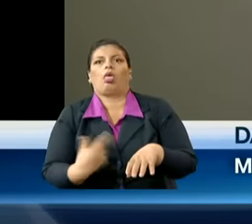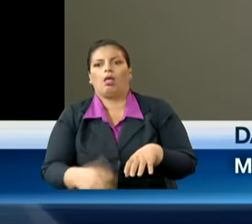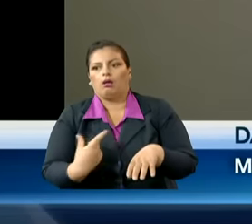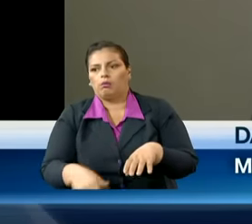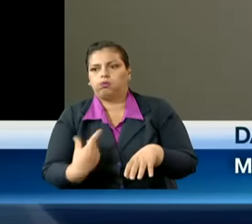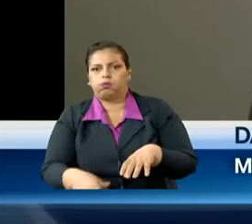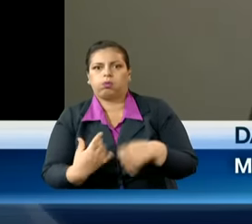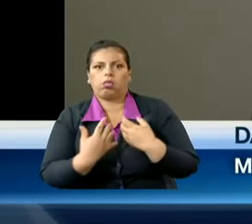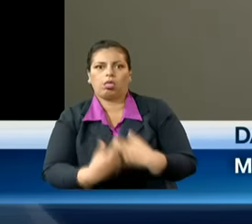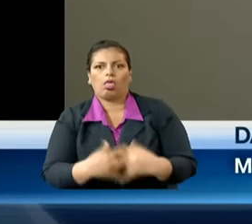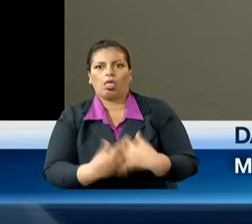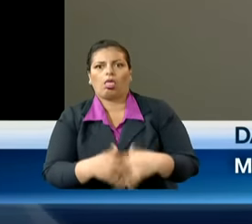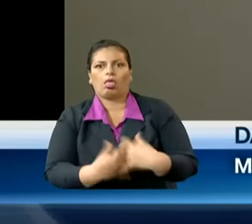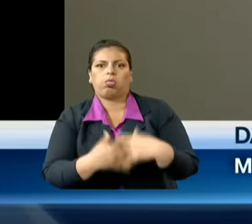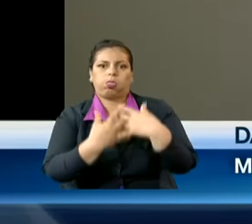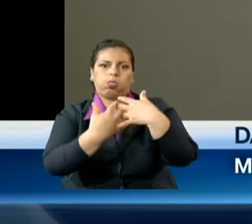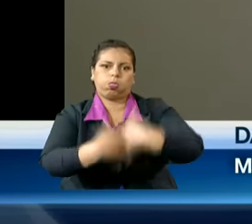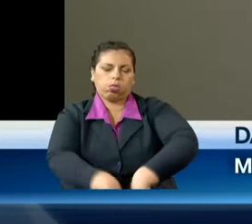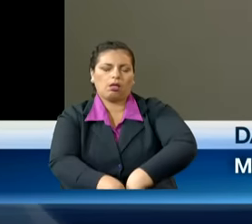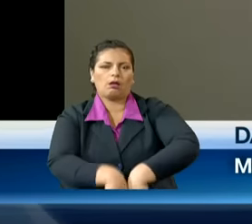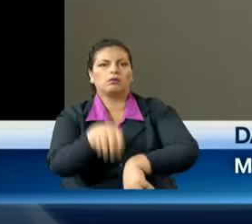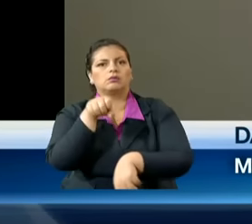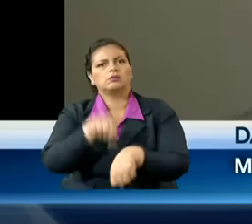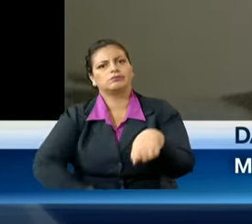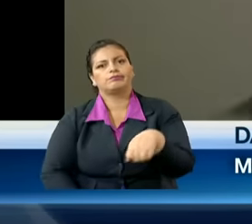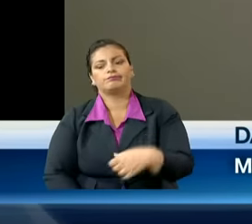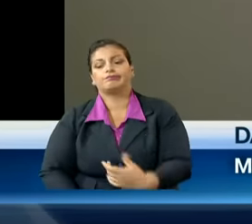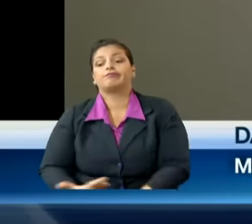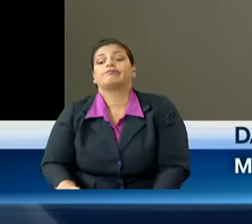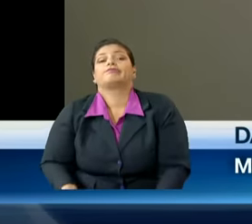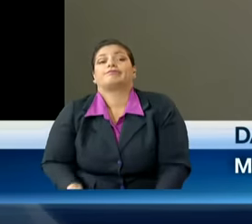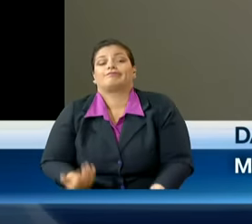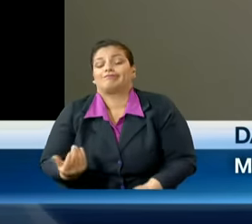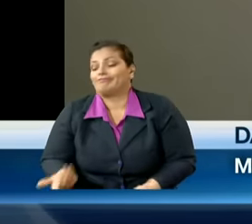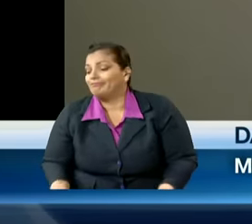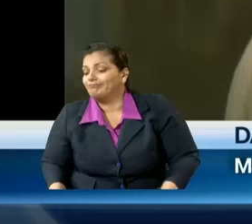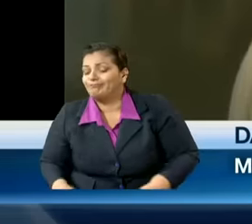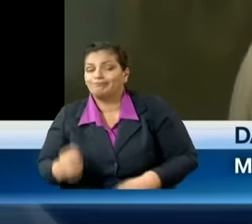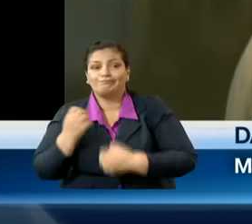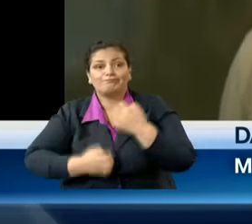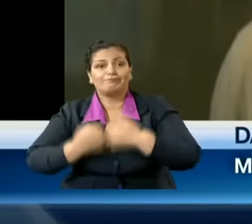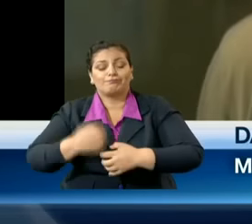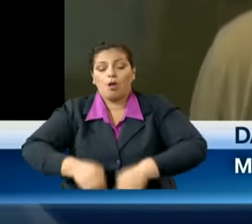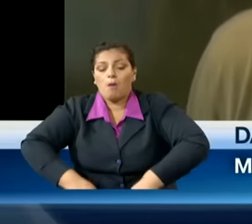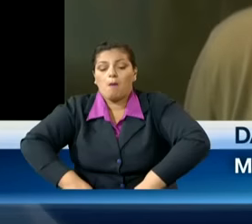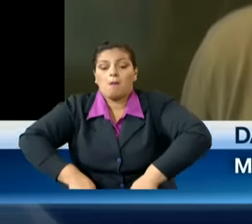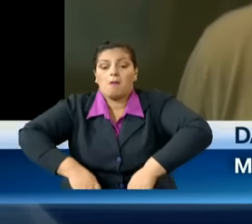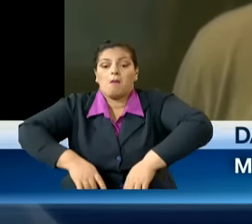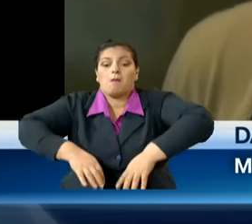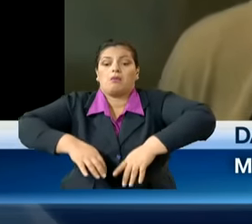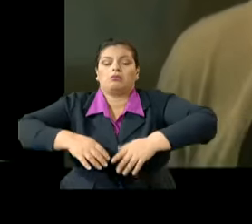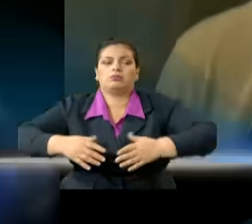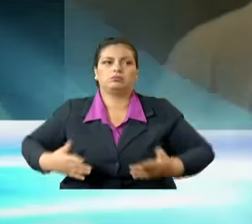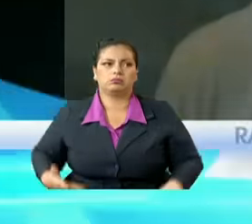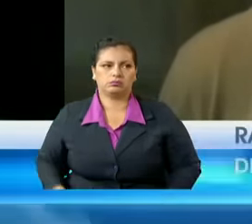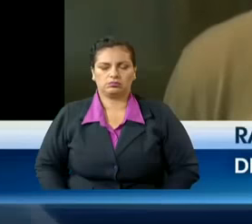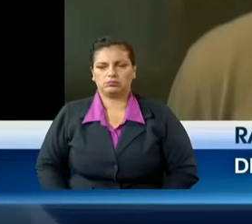entonces se averió. Por último, y mírenos ahora las consecuencias de esto. Por lo que ocurrió aquí es un desperfecto del